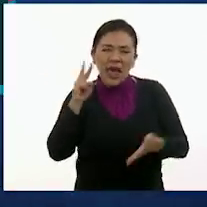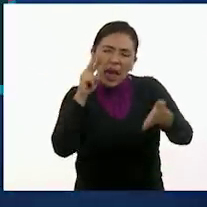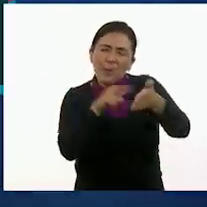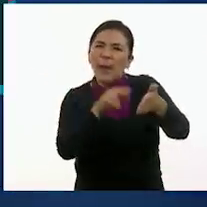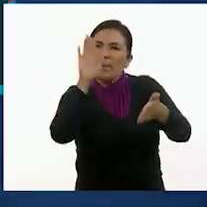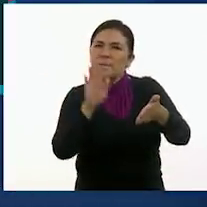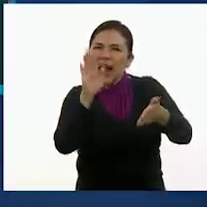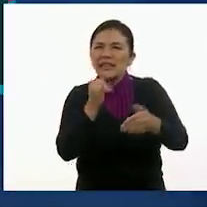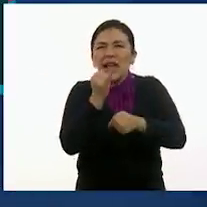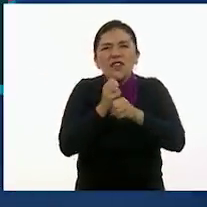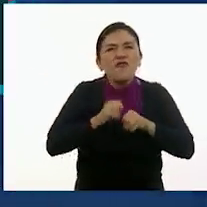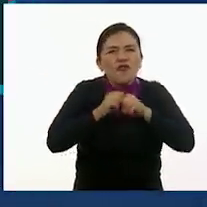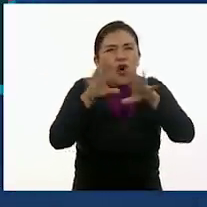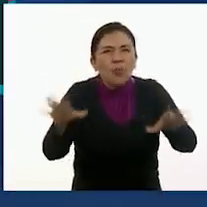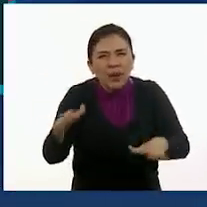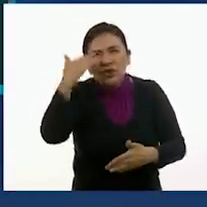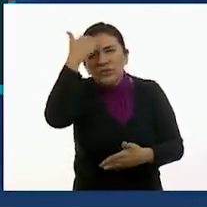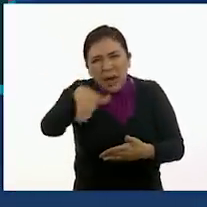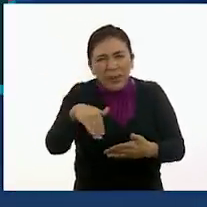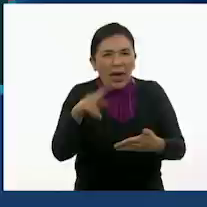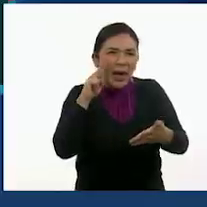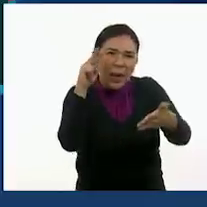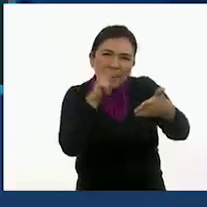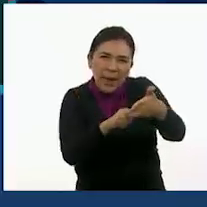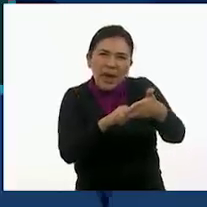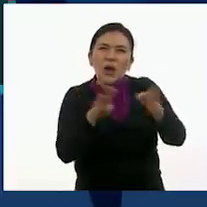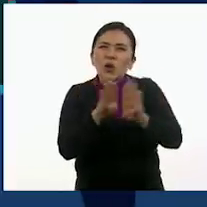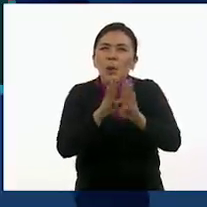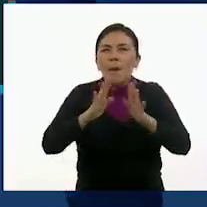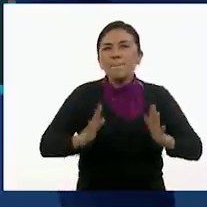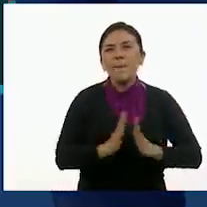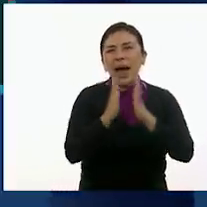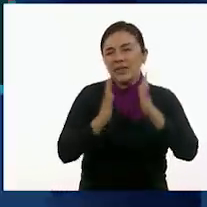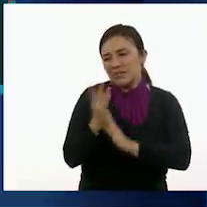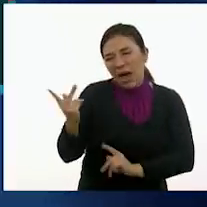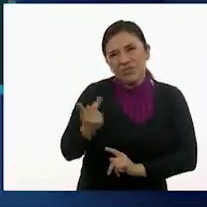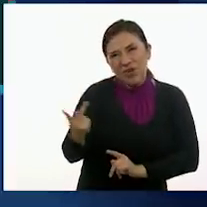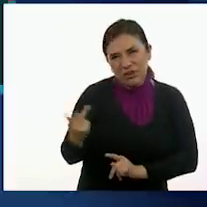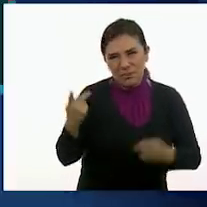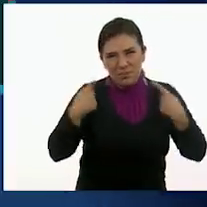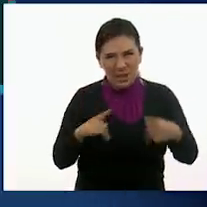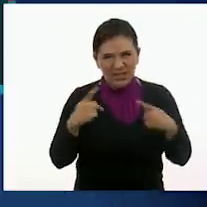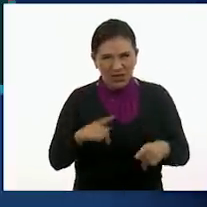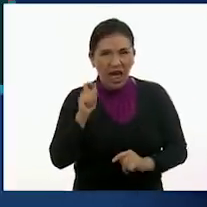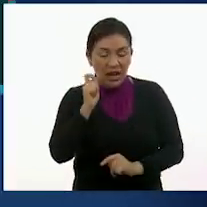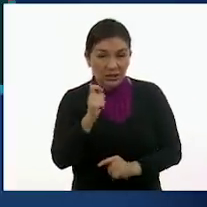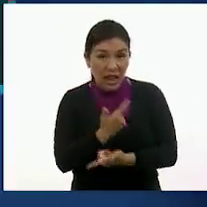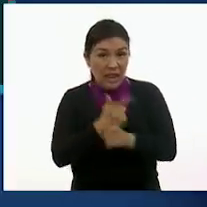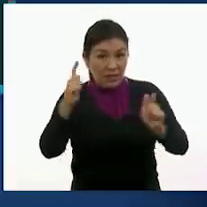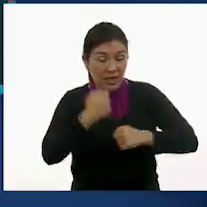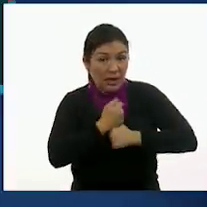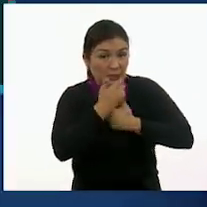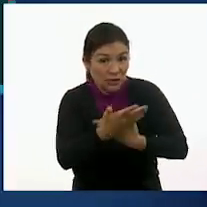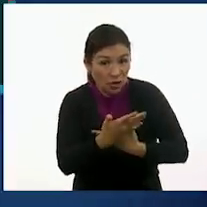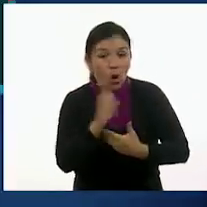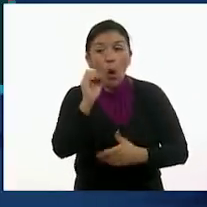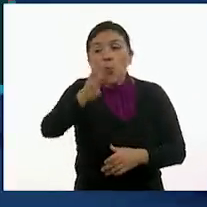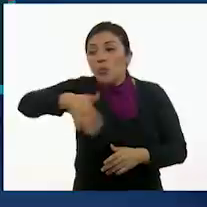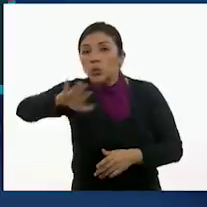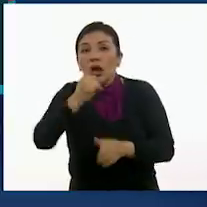parecer algo de información y está como participando. ¿Cuál será? ¿De expresión, acceso a la